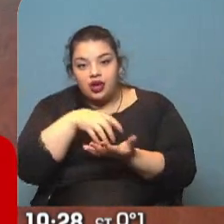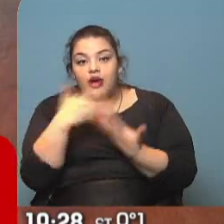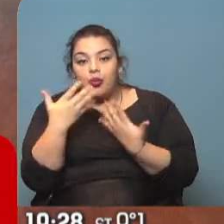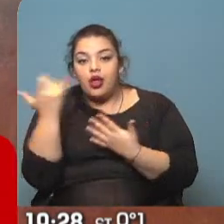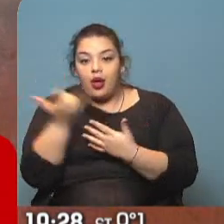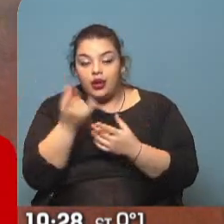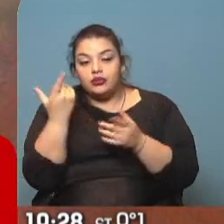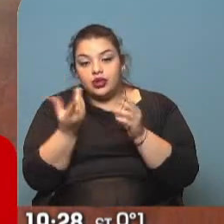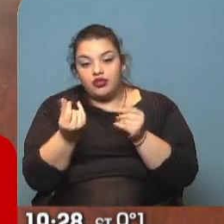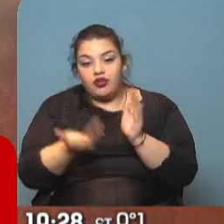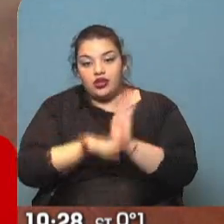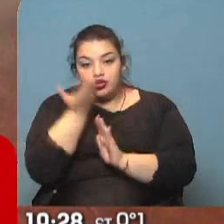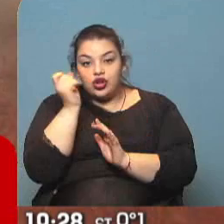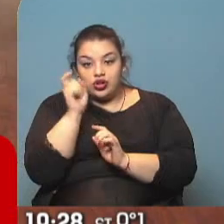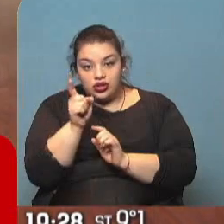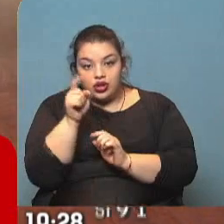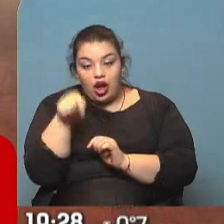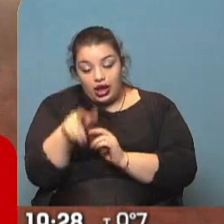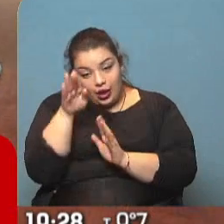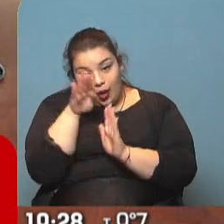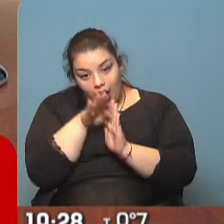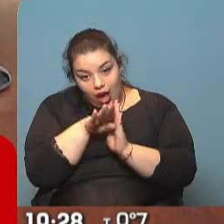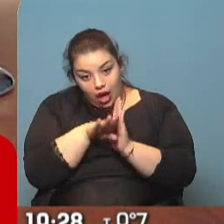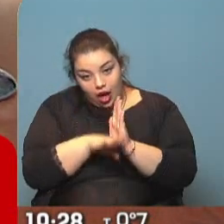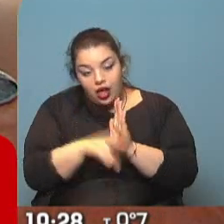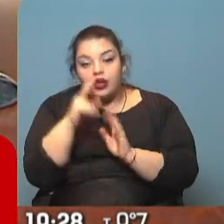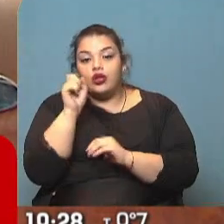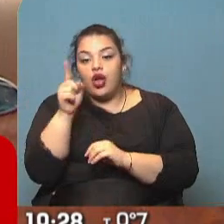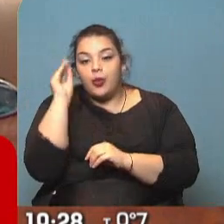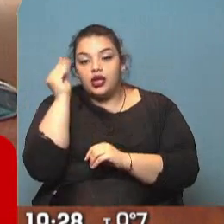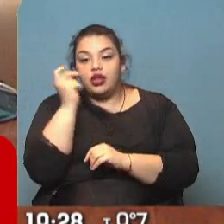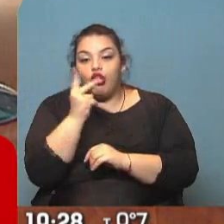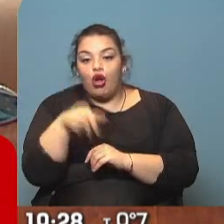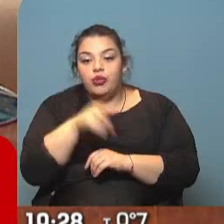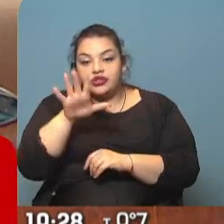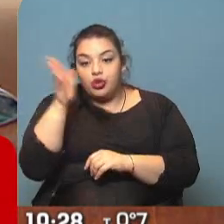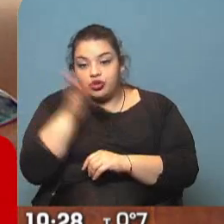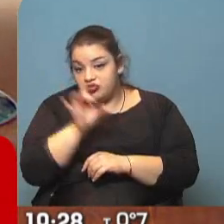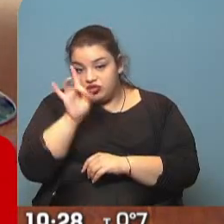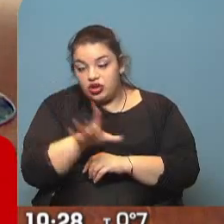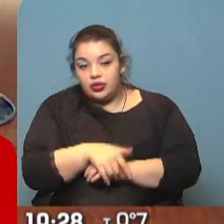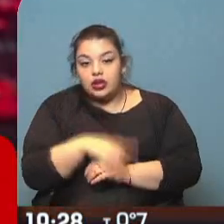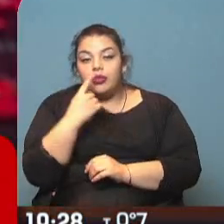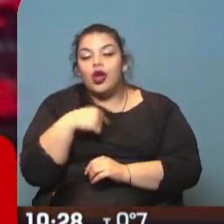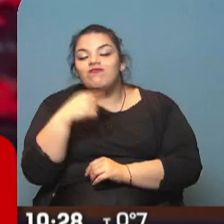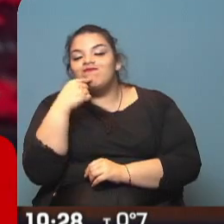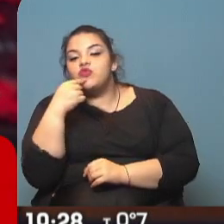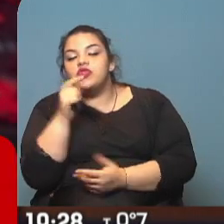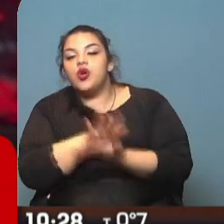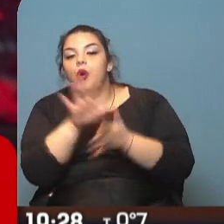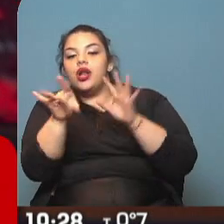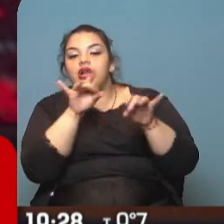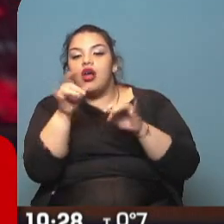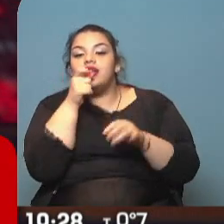inflación. La inflación está bajando, está en la zona de 2,5%, pero hay incertidumbre política. en torno a las elecciones, en torno a si el